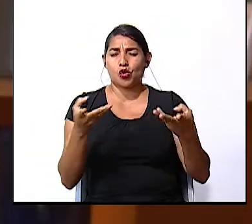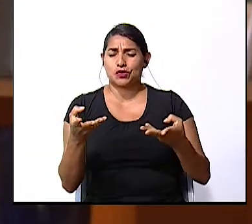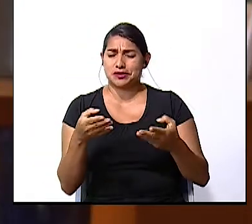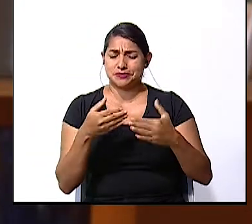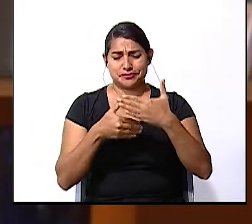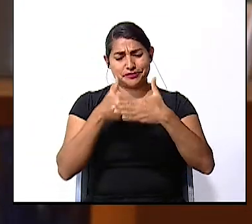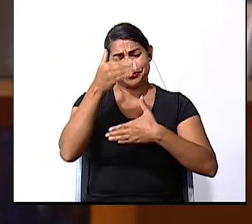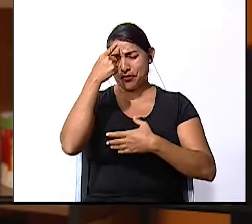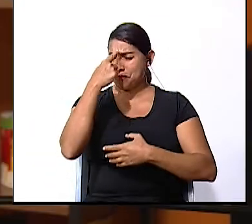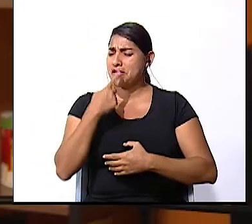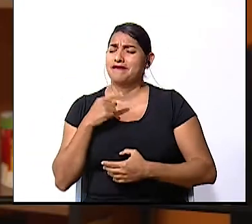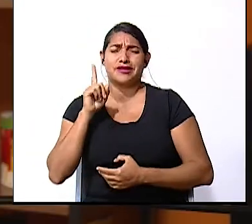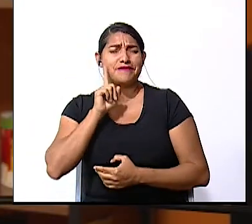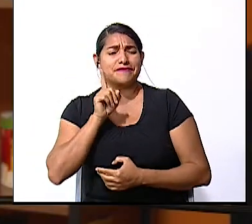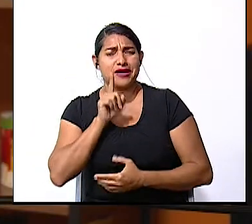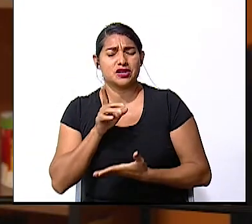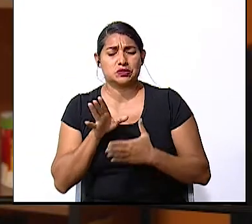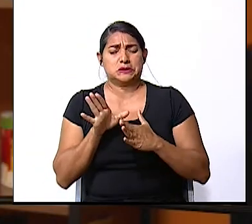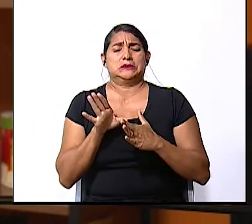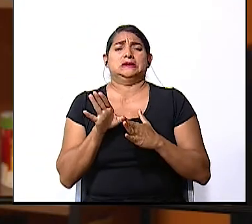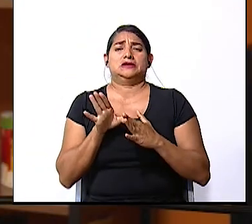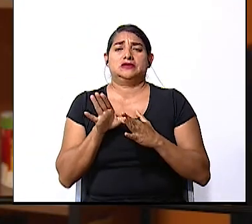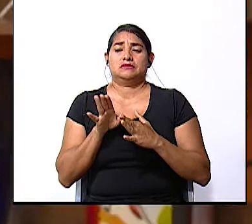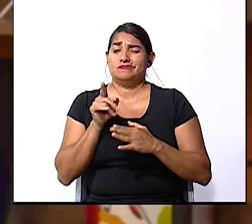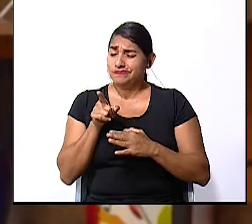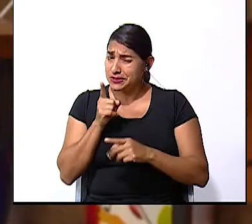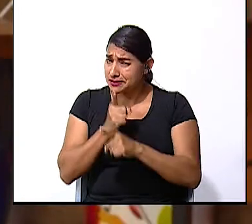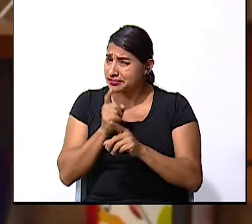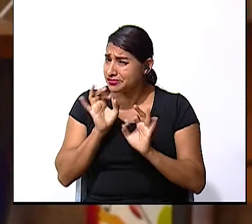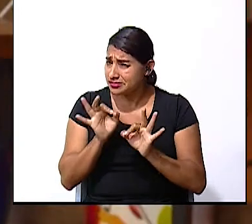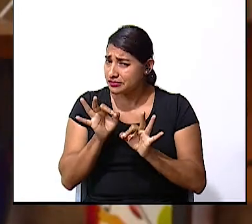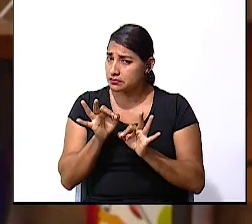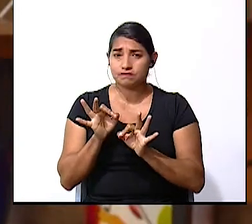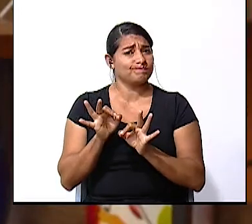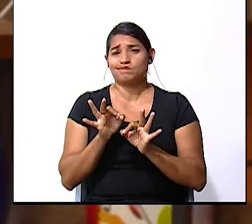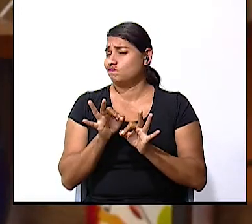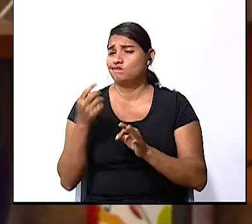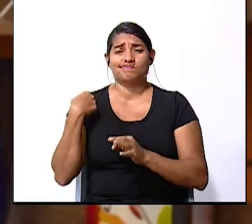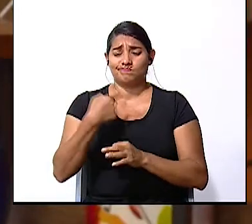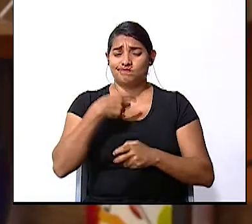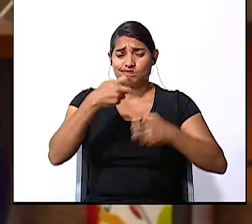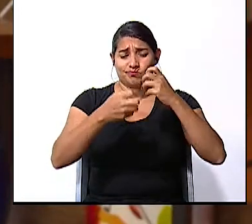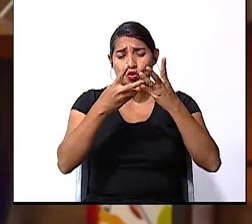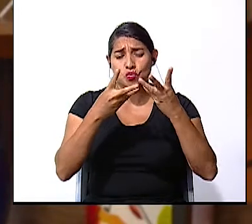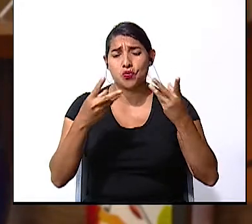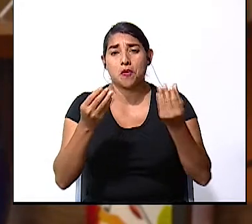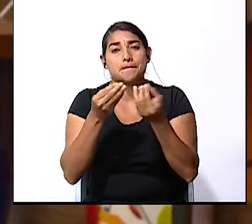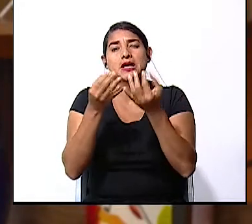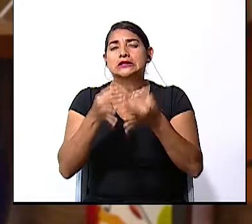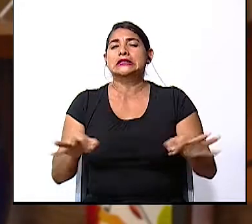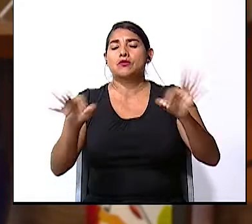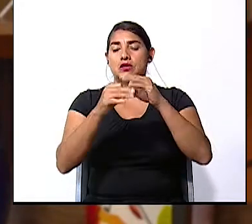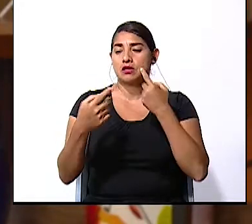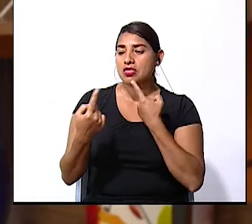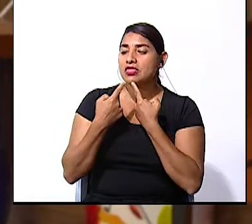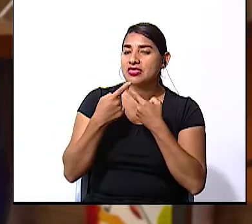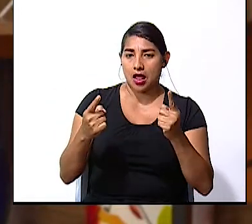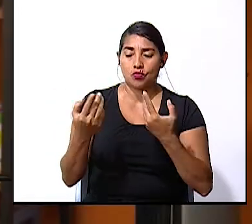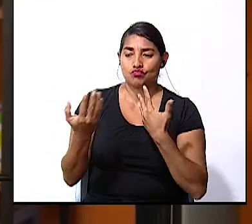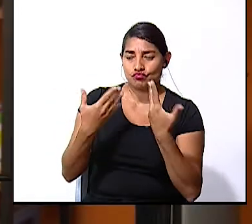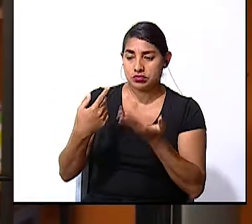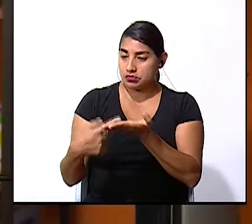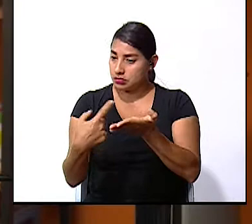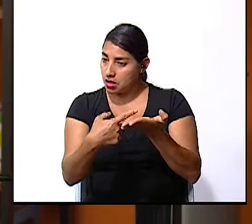detrás de un perfil falso, pero eso no es lo correcto. Por eso, para resolver conflictos, lo más importante es el diálogo y la